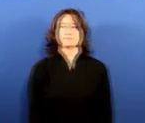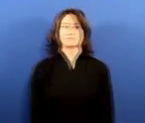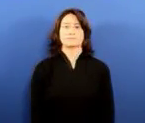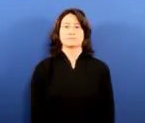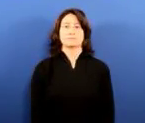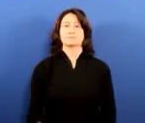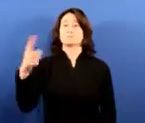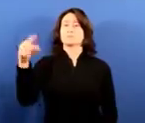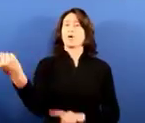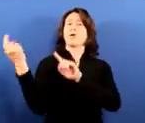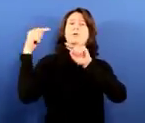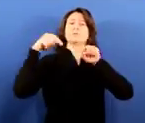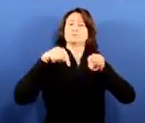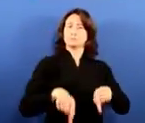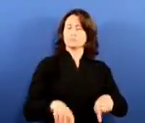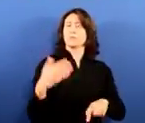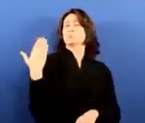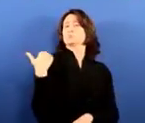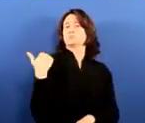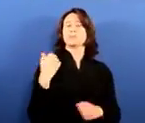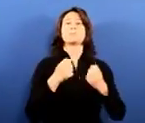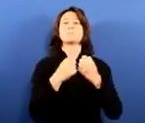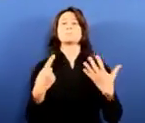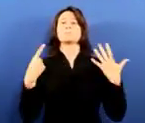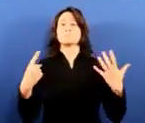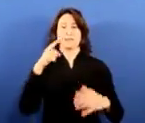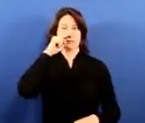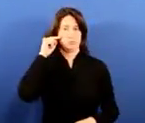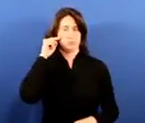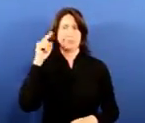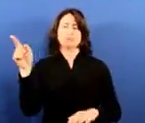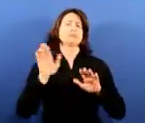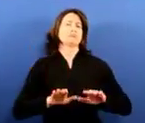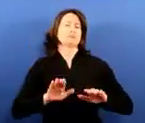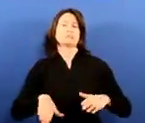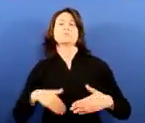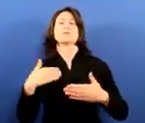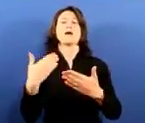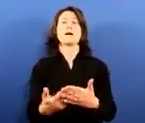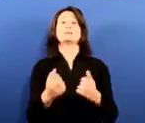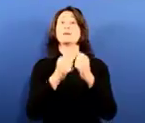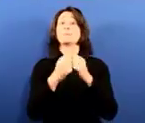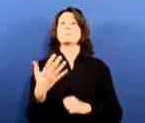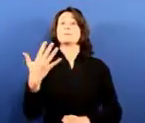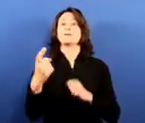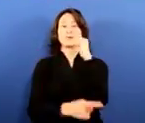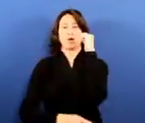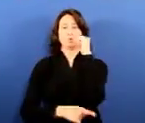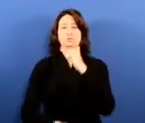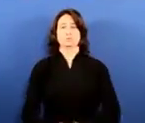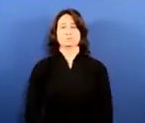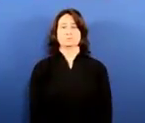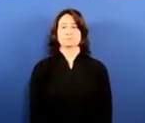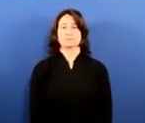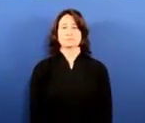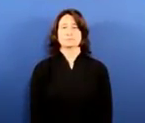por el que los menores abandonan durante los meses de verano las difíciles condiciones de los campamentos de refugiados saharauis de la